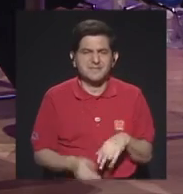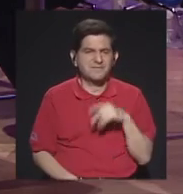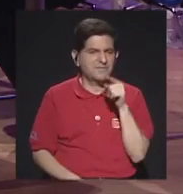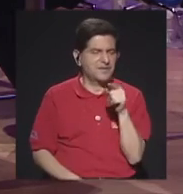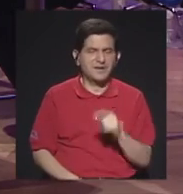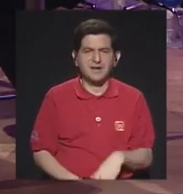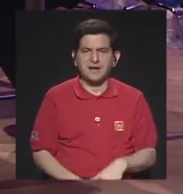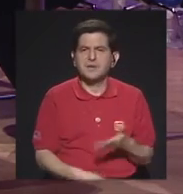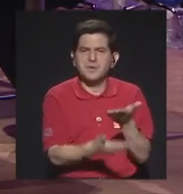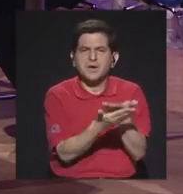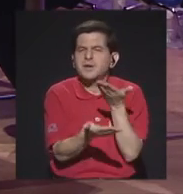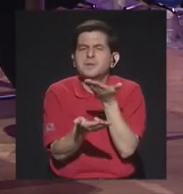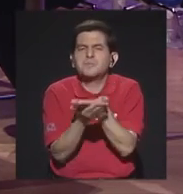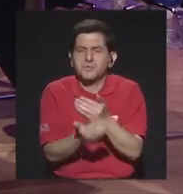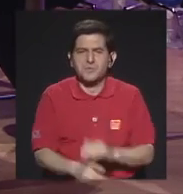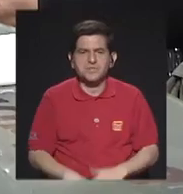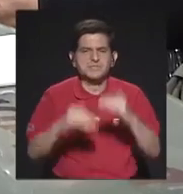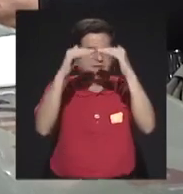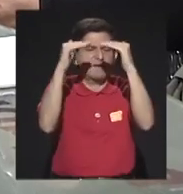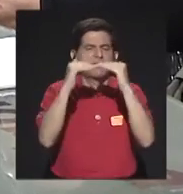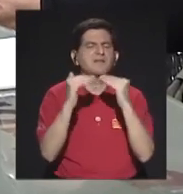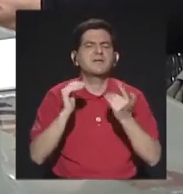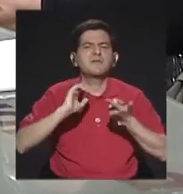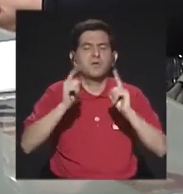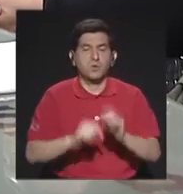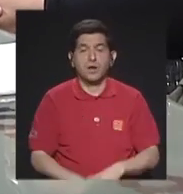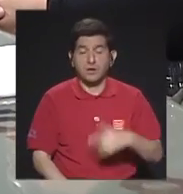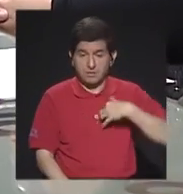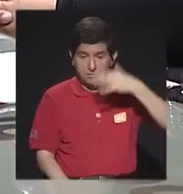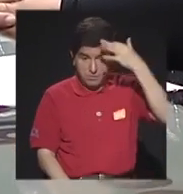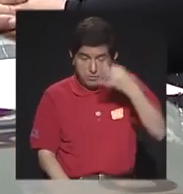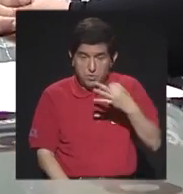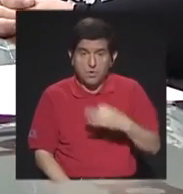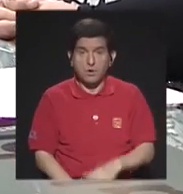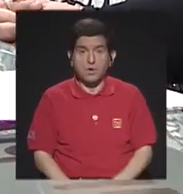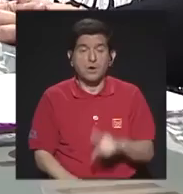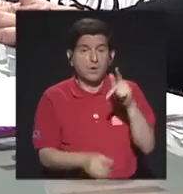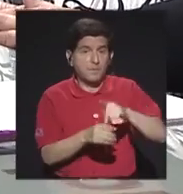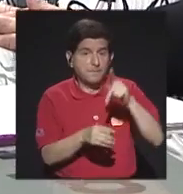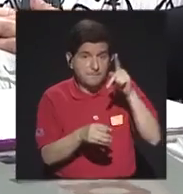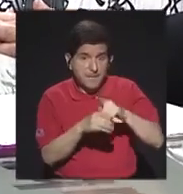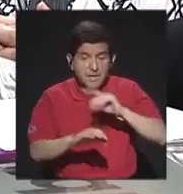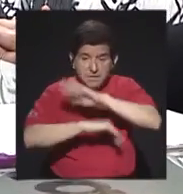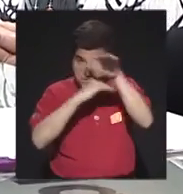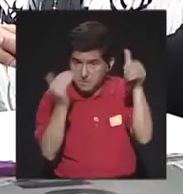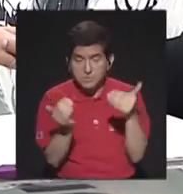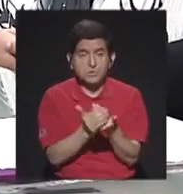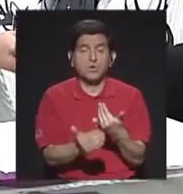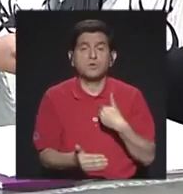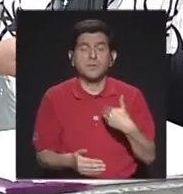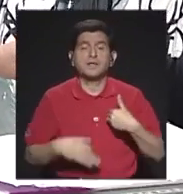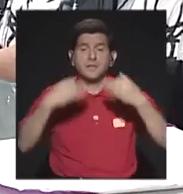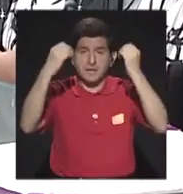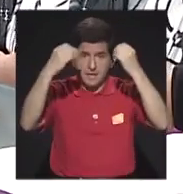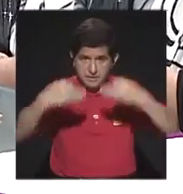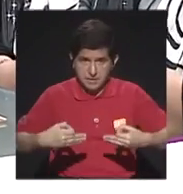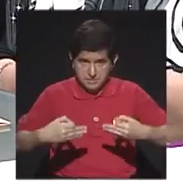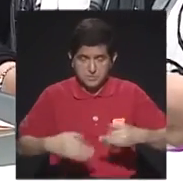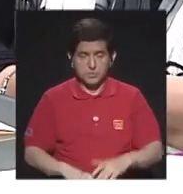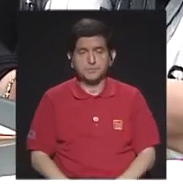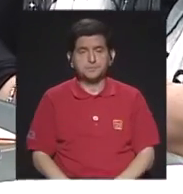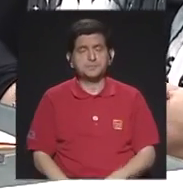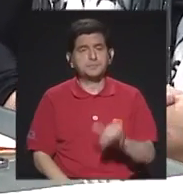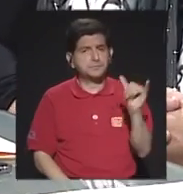planteando? Bueno, ¿dónde? ¿En qué niveles? Yo creo que el nivel de una participación en todo para tener toma de decisión. Uh-huh.